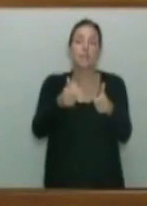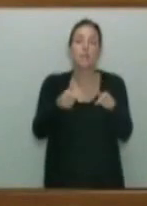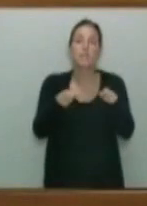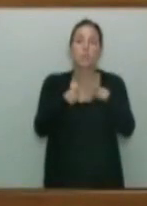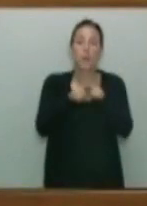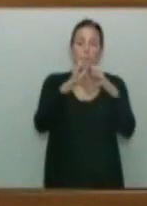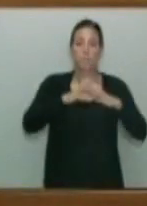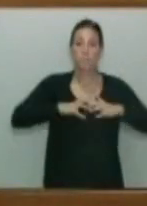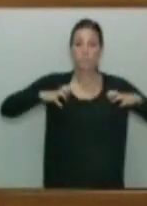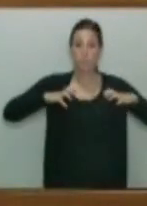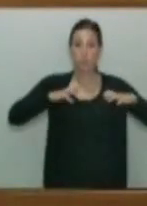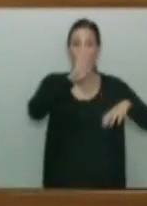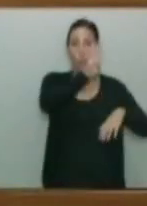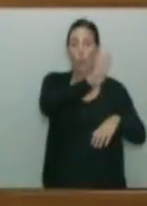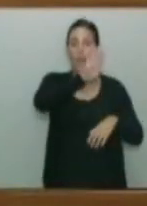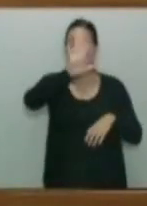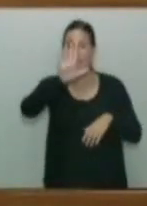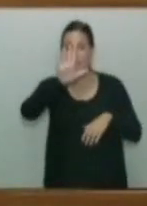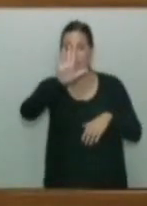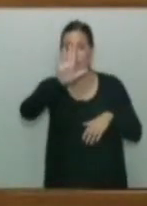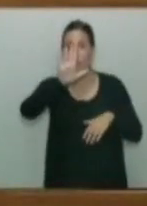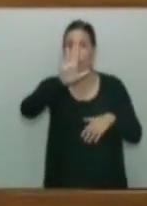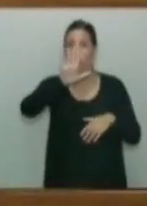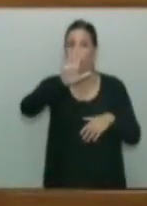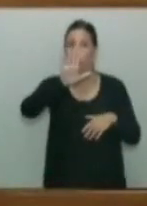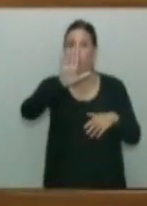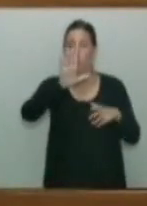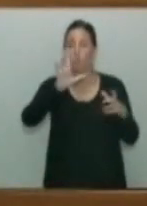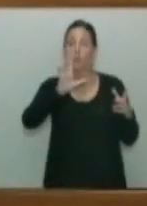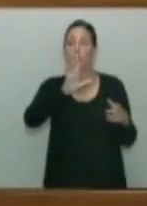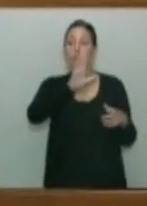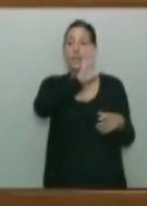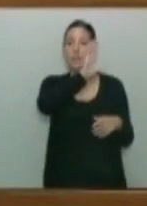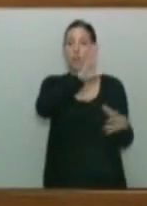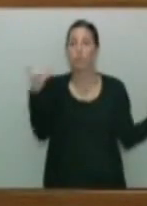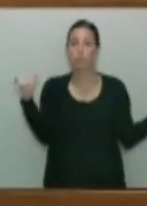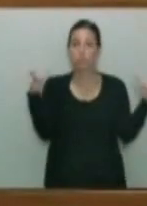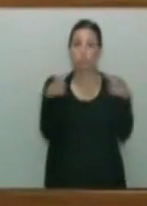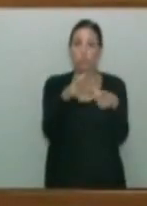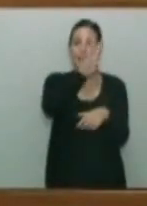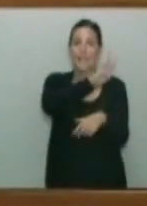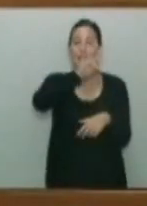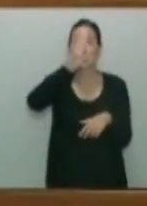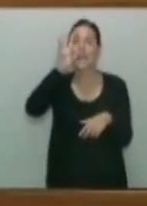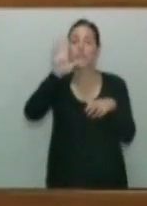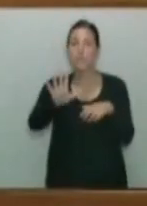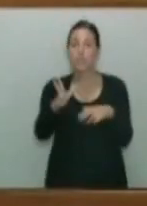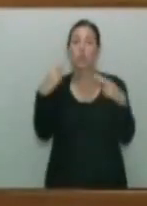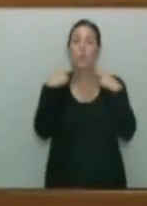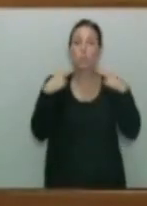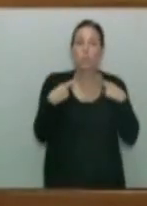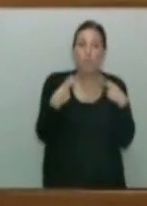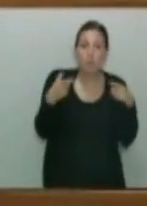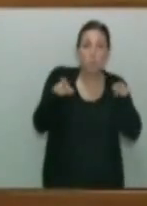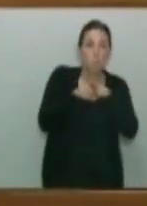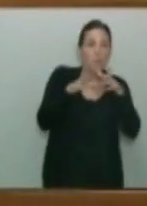este Parlamento de 45 a 35 diputados. Y lo han hecho sin contar con nadie, sin buscar ningún acuerdo, sin